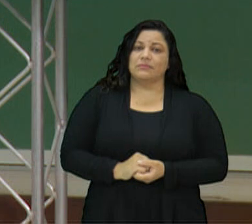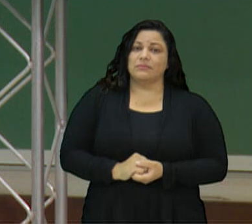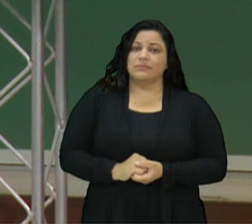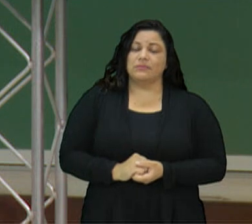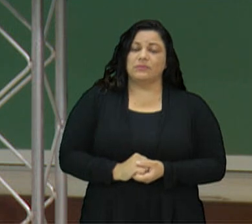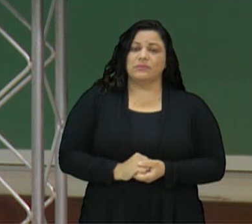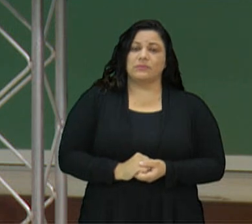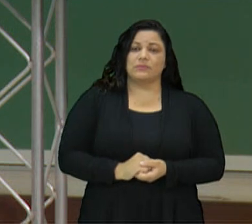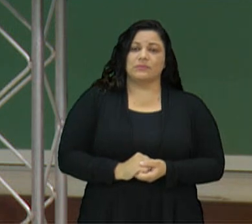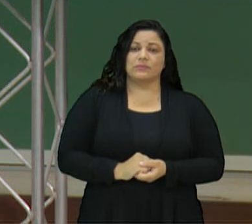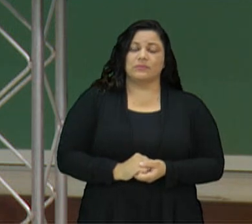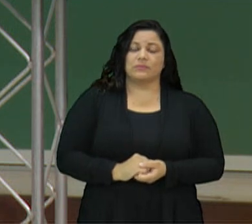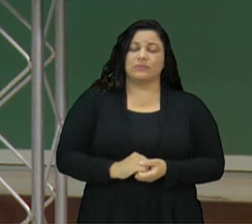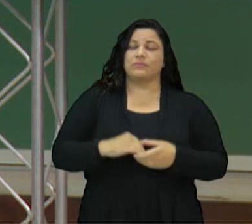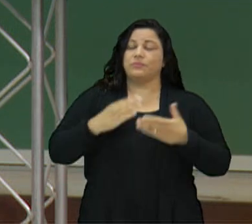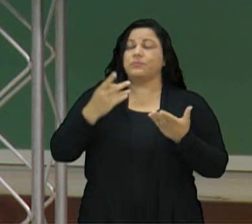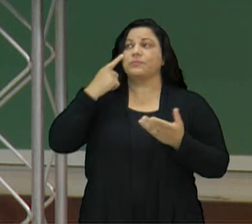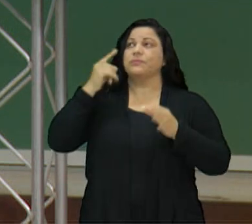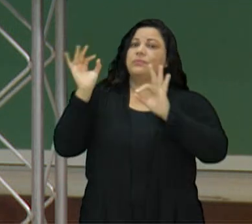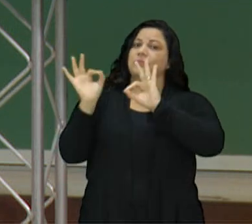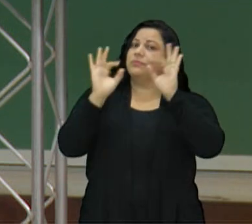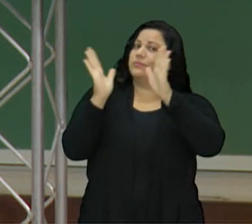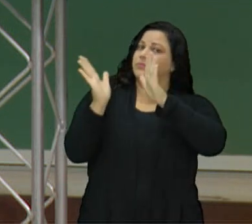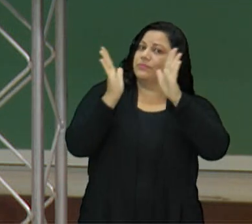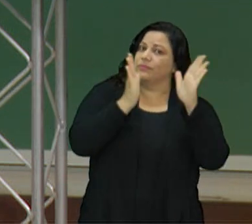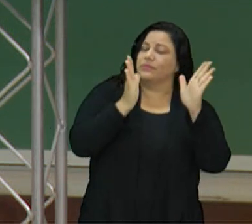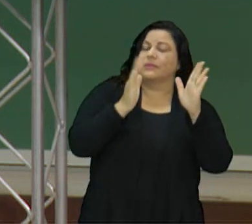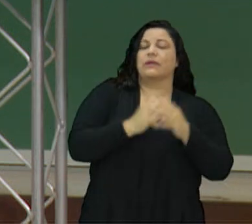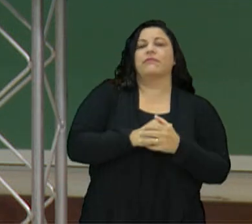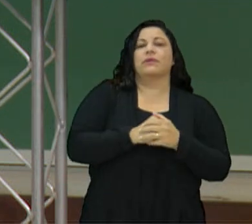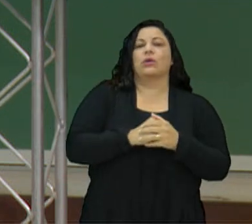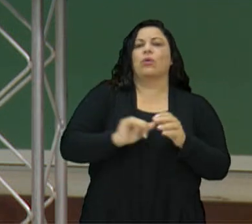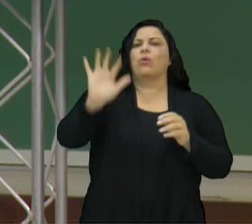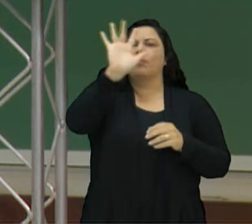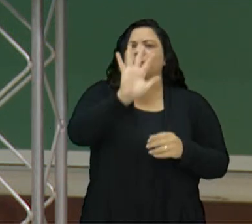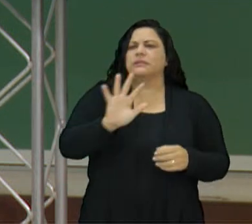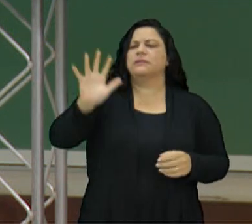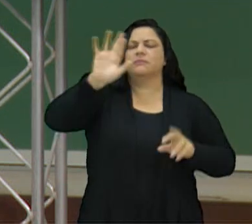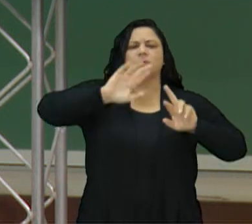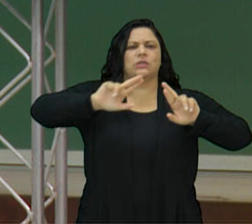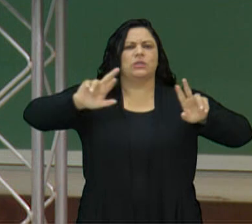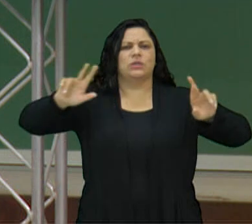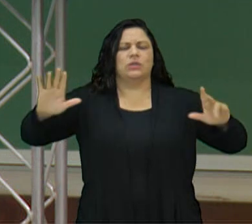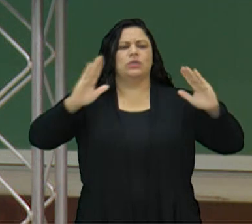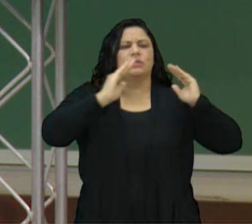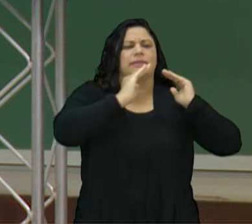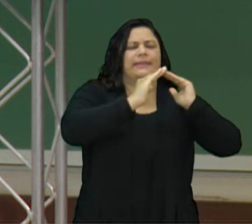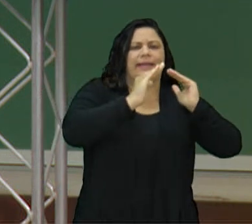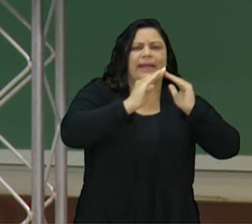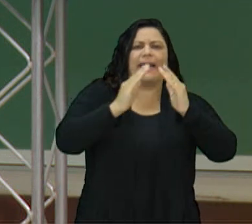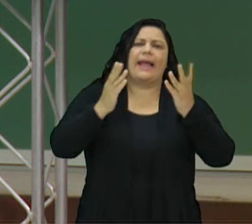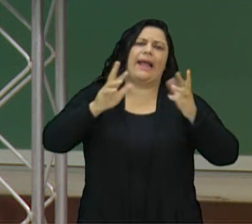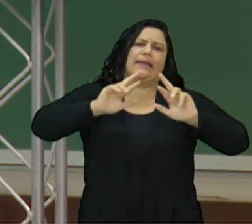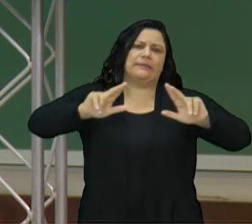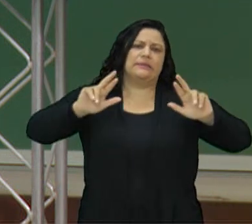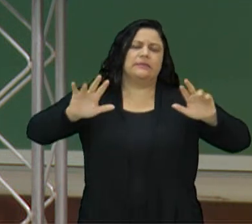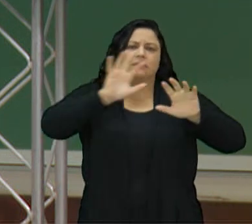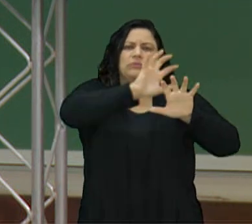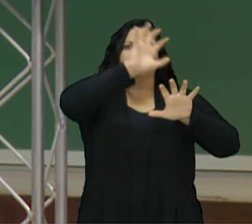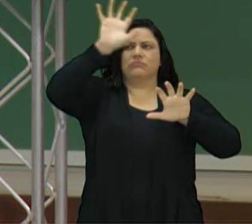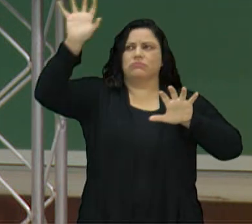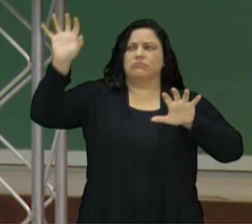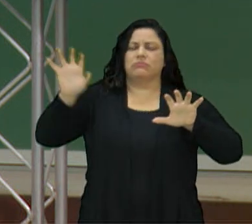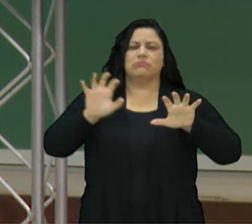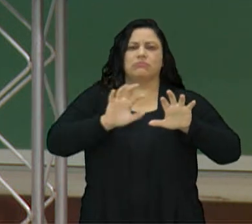pueblo. Entonces, a gente va a ver a seguir algunas imágenes de algunos tipos de casas, de moradías, y de acuerdo con la